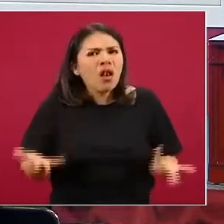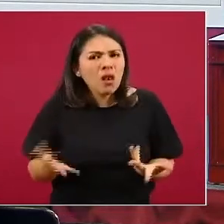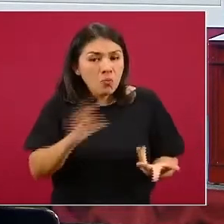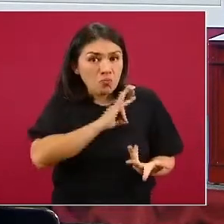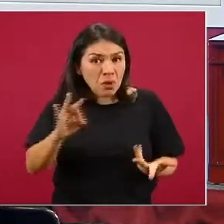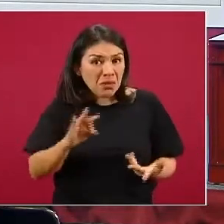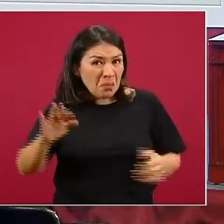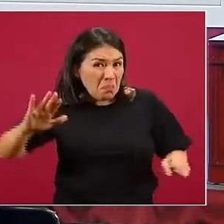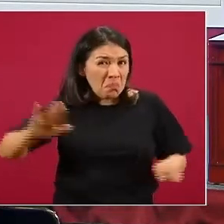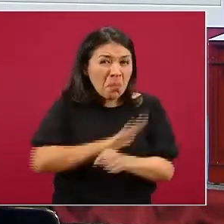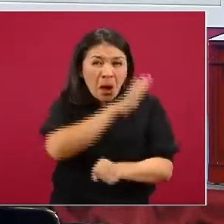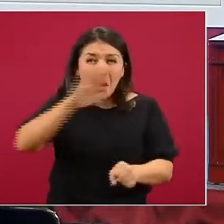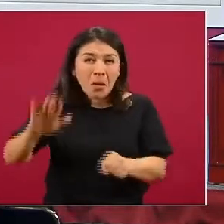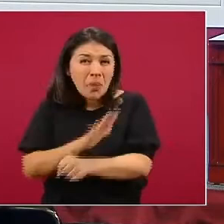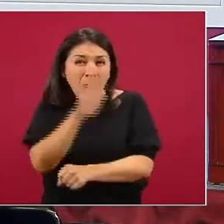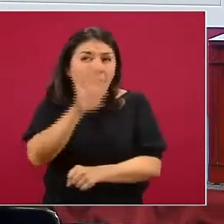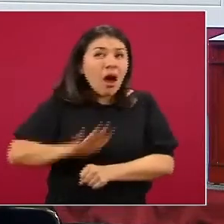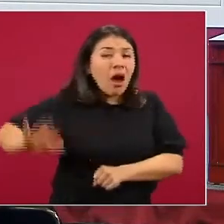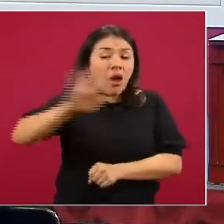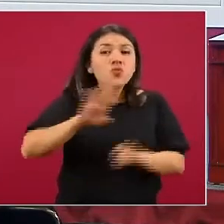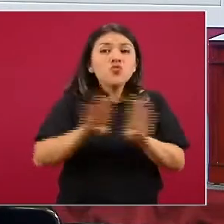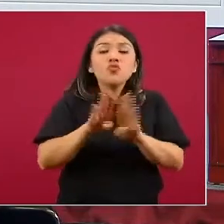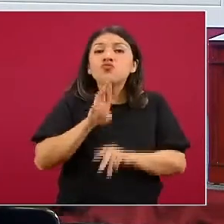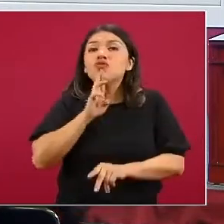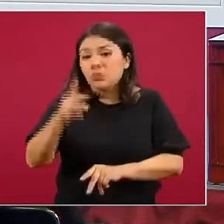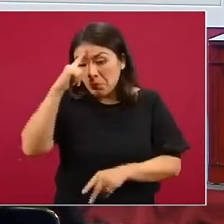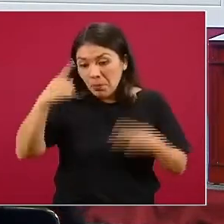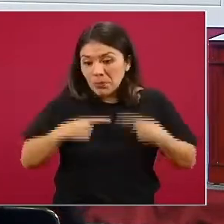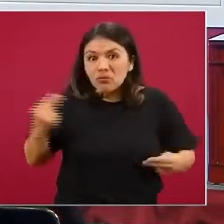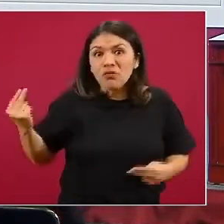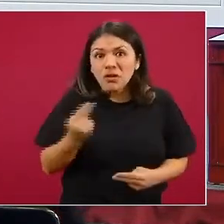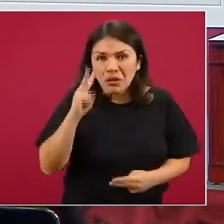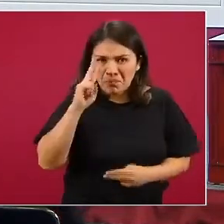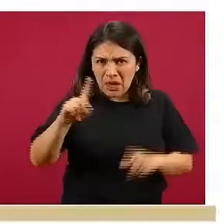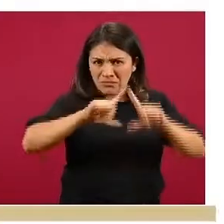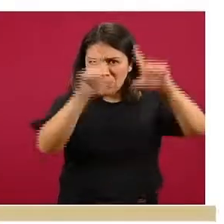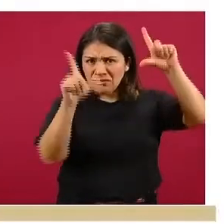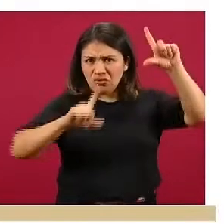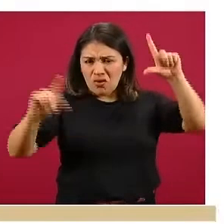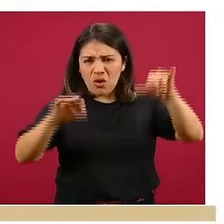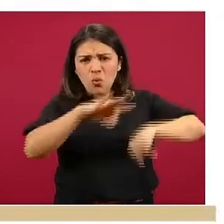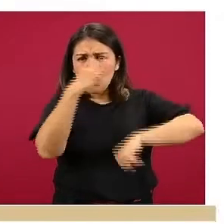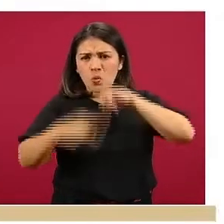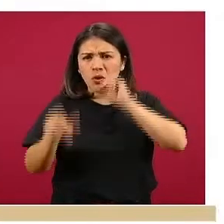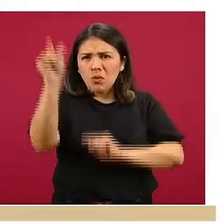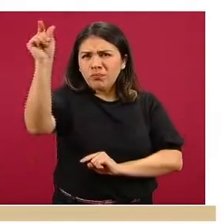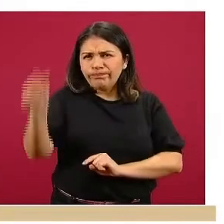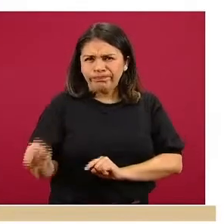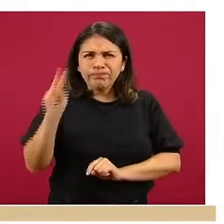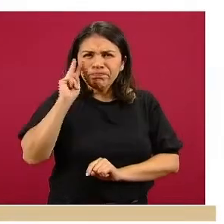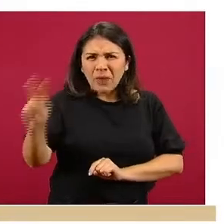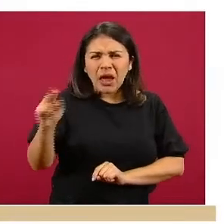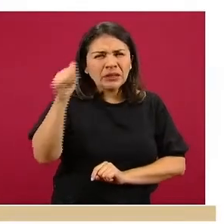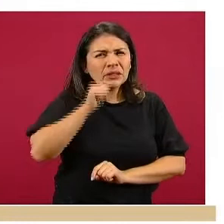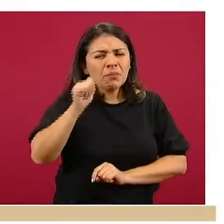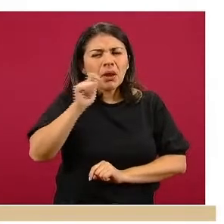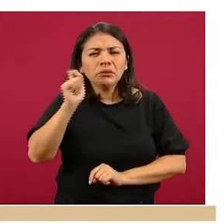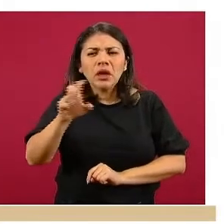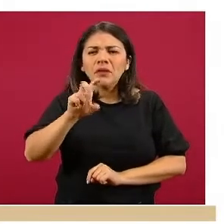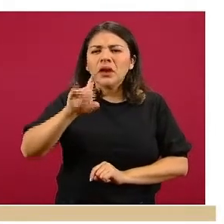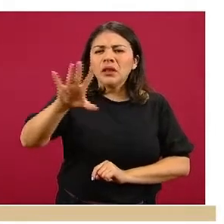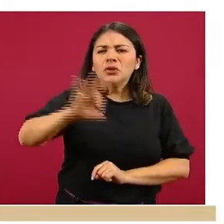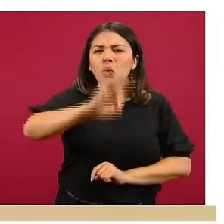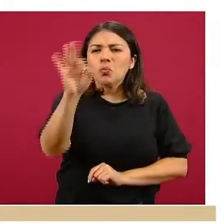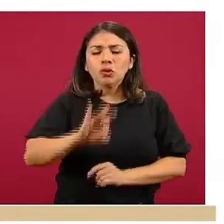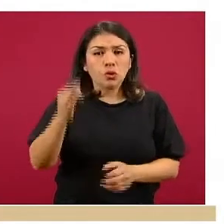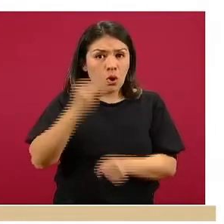quedar saturadas las capacidades de respuesta. Lo vemos a nivel nacional en la última columna del lado derecho, como siempre